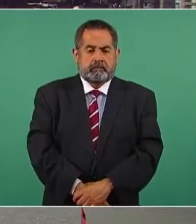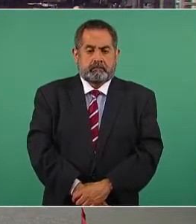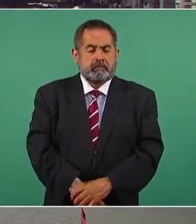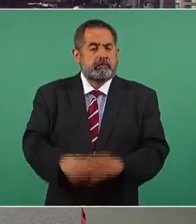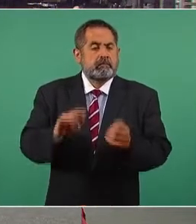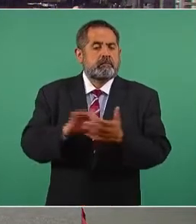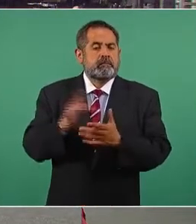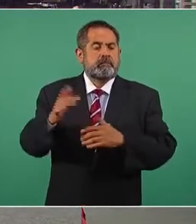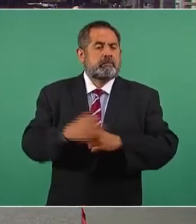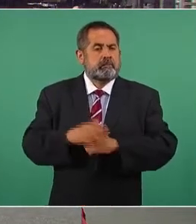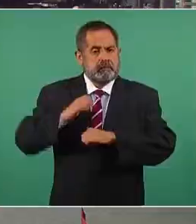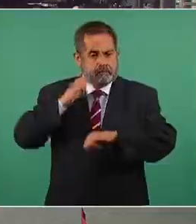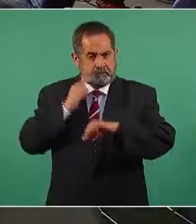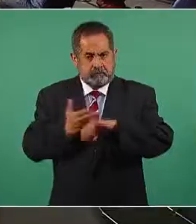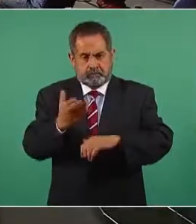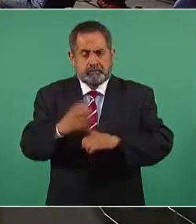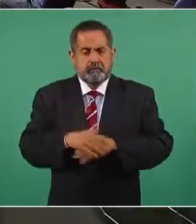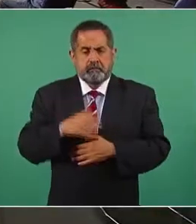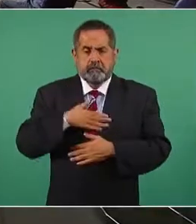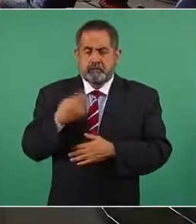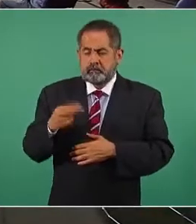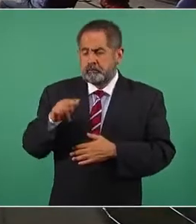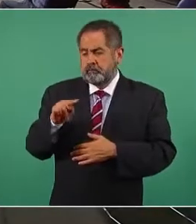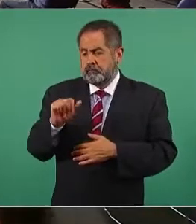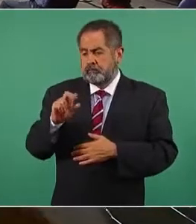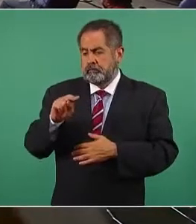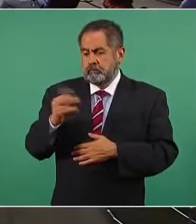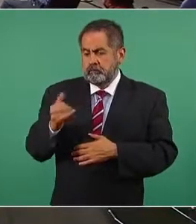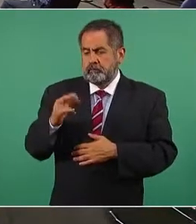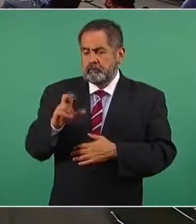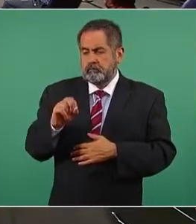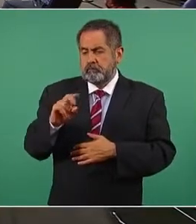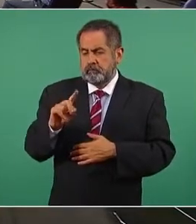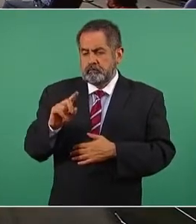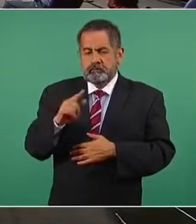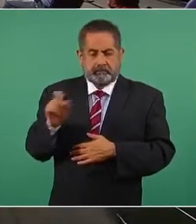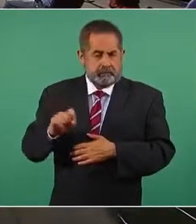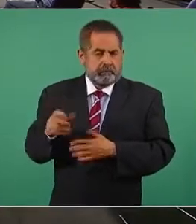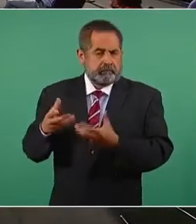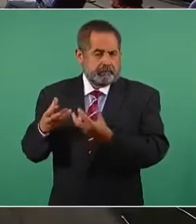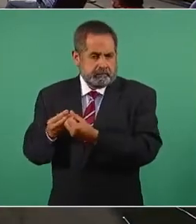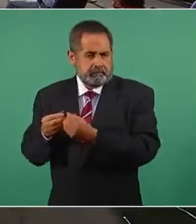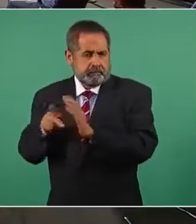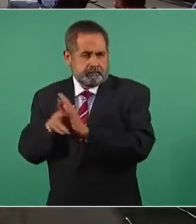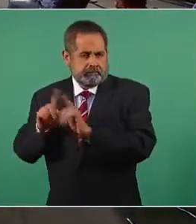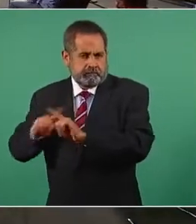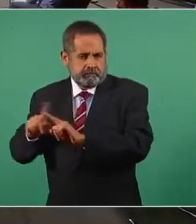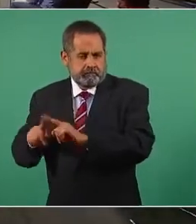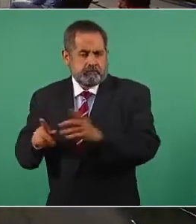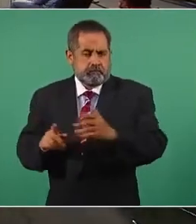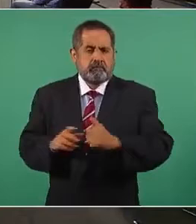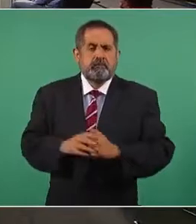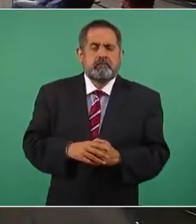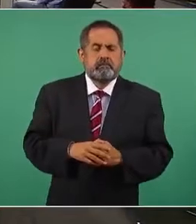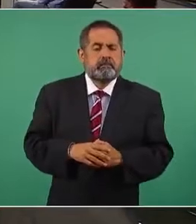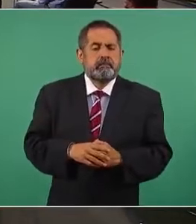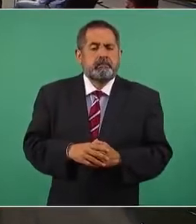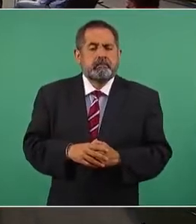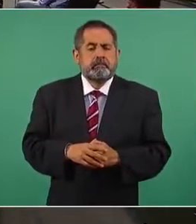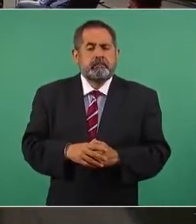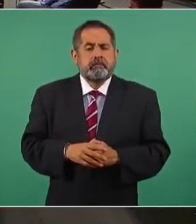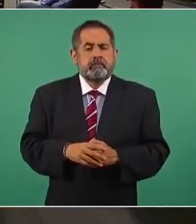Muchas gracias, canciller. Nancy Rodríguez, de Oro Sólido y de Empuje Migrante en redes